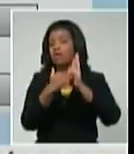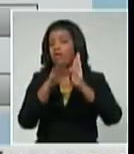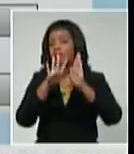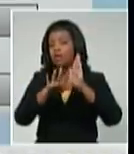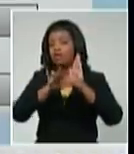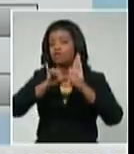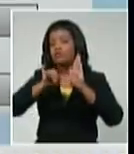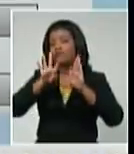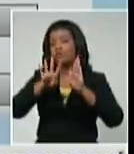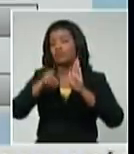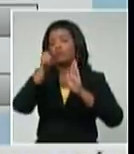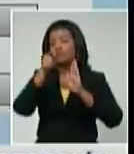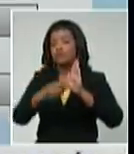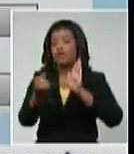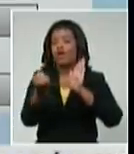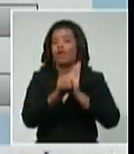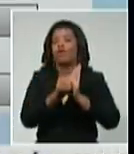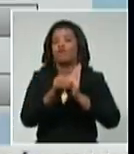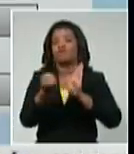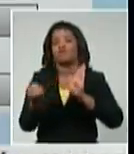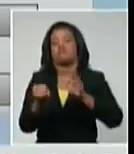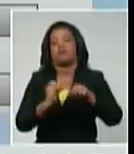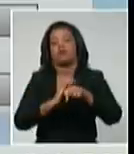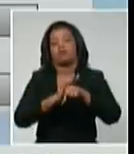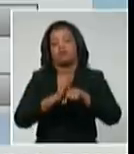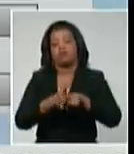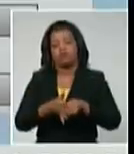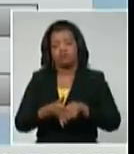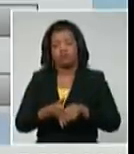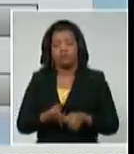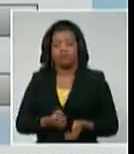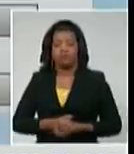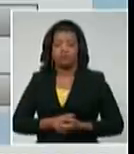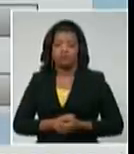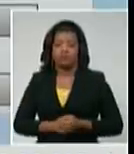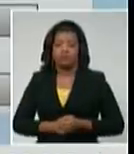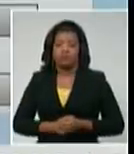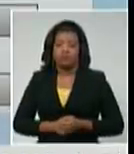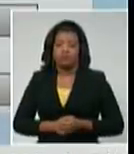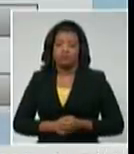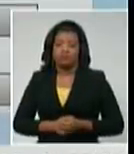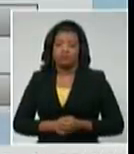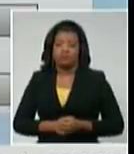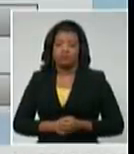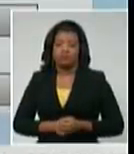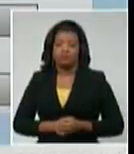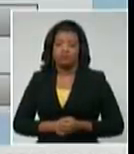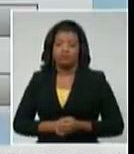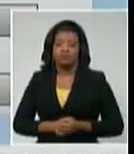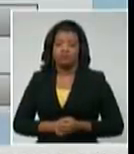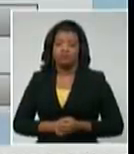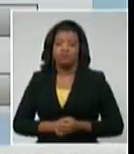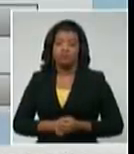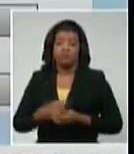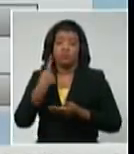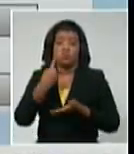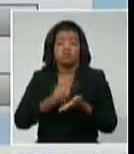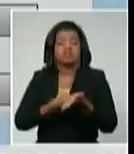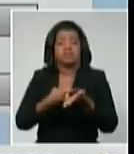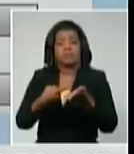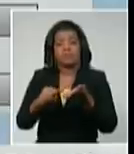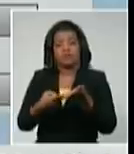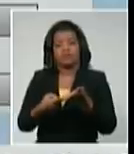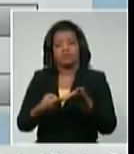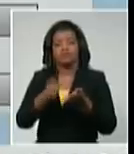52.142.564 casos confirmados con la COVID-19. En la semana fallecieron